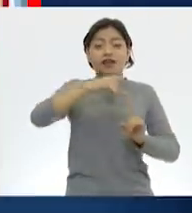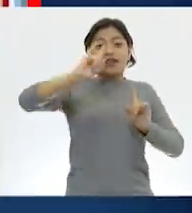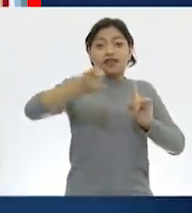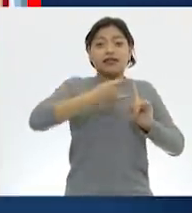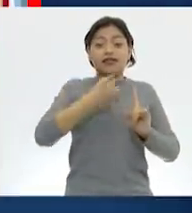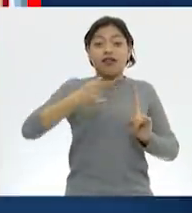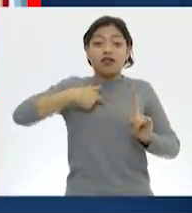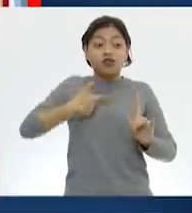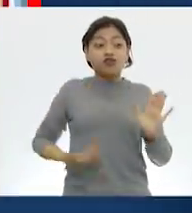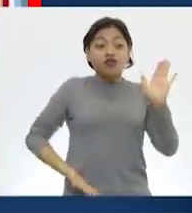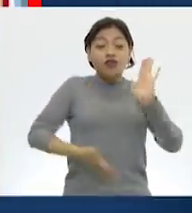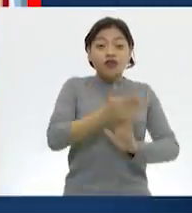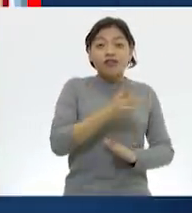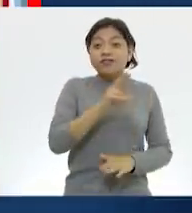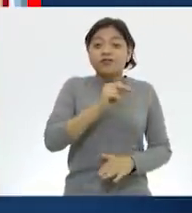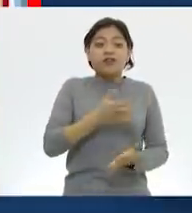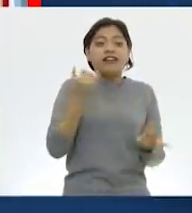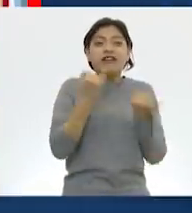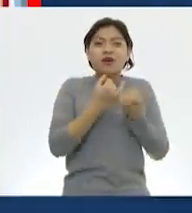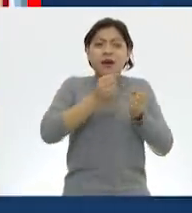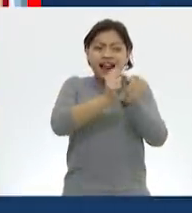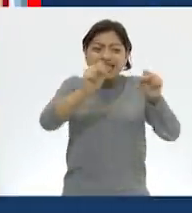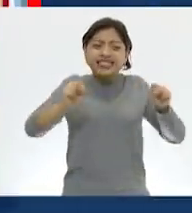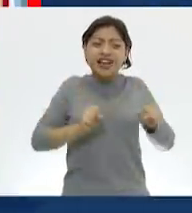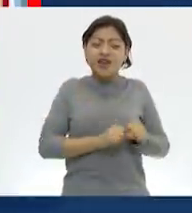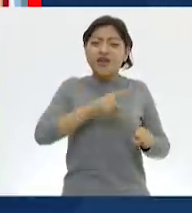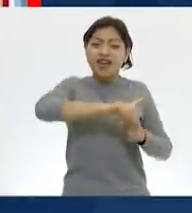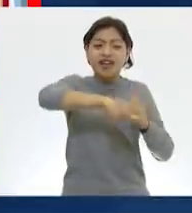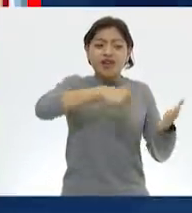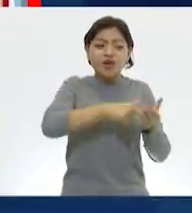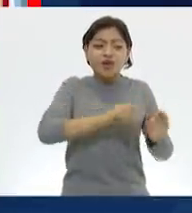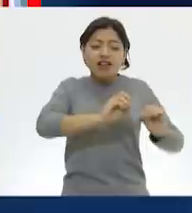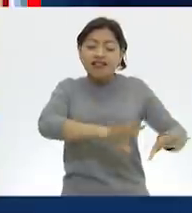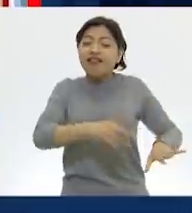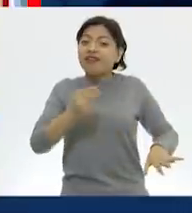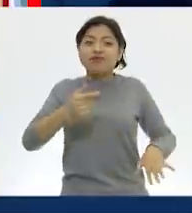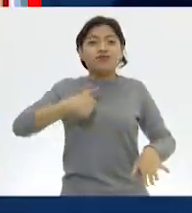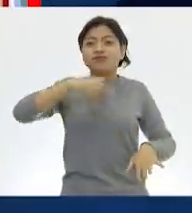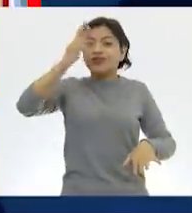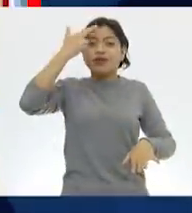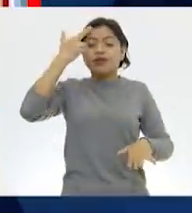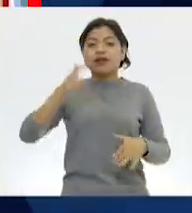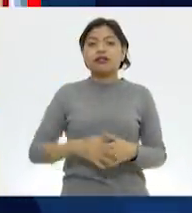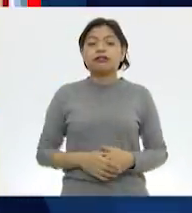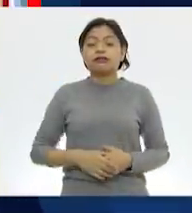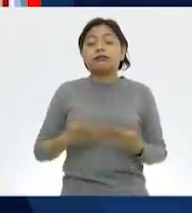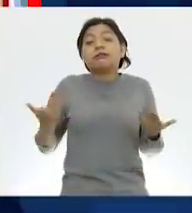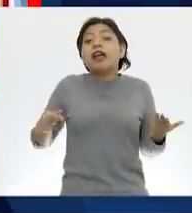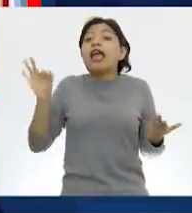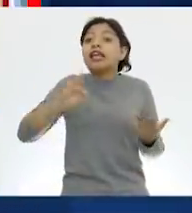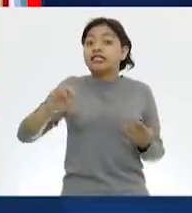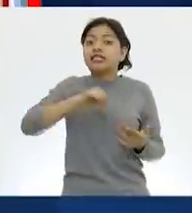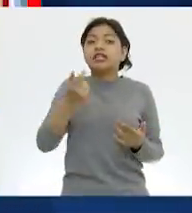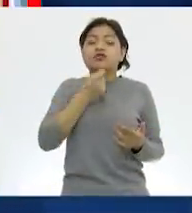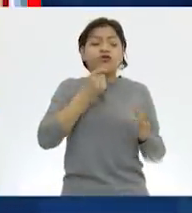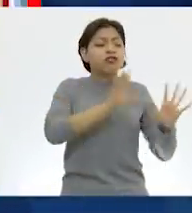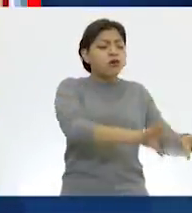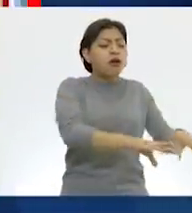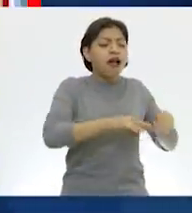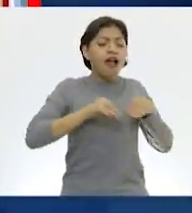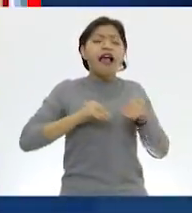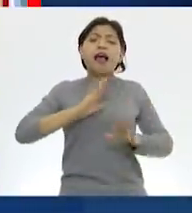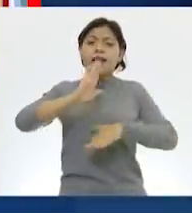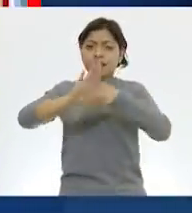que no sabía en qué parte del salón habían quedado los cuadernos. Tal vez, dijo, se los llevó otro niño y